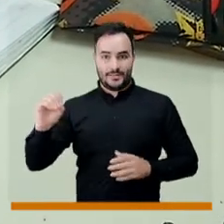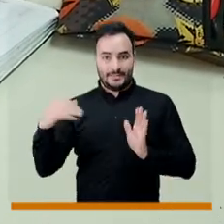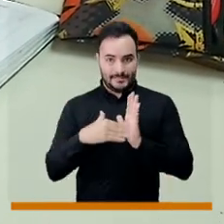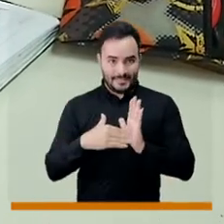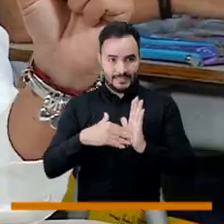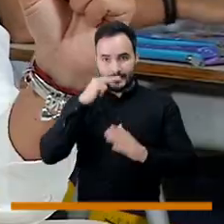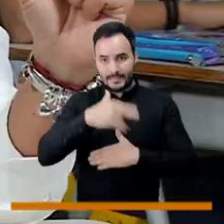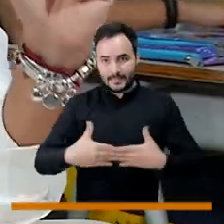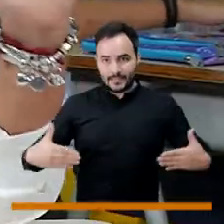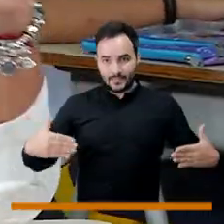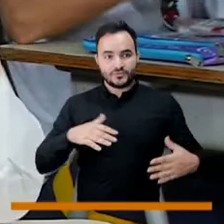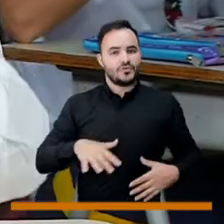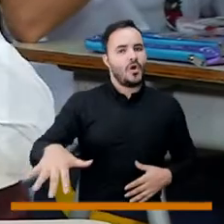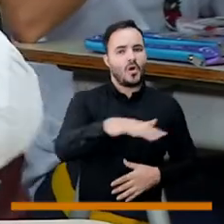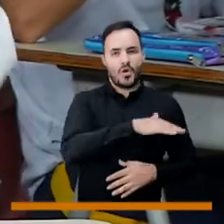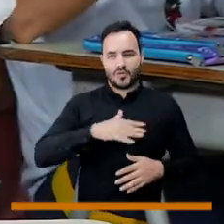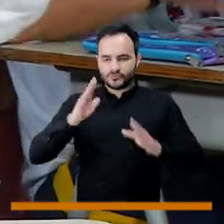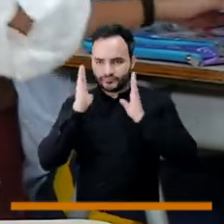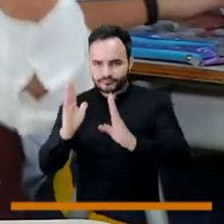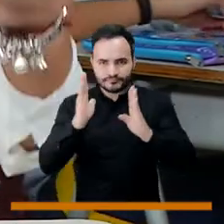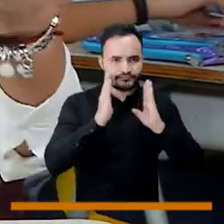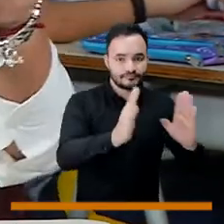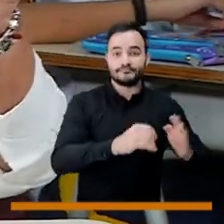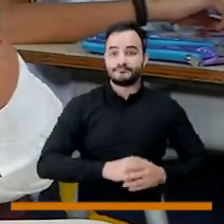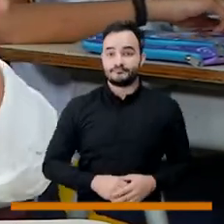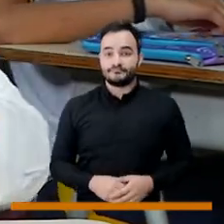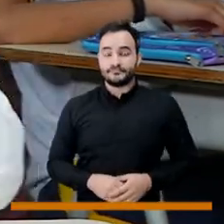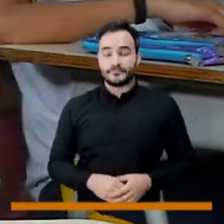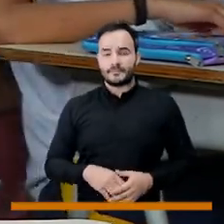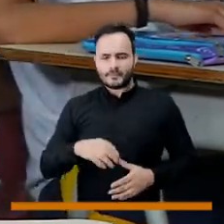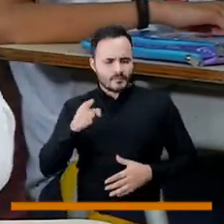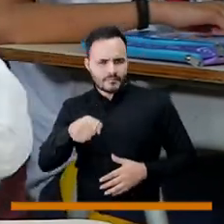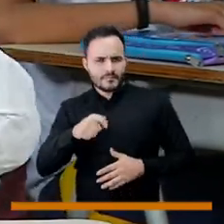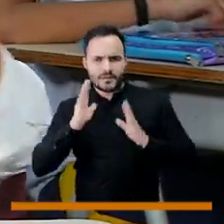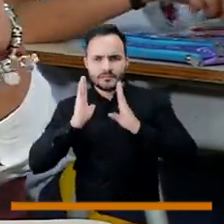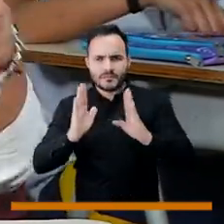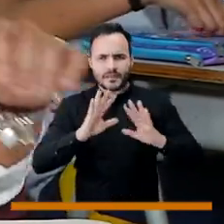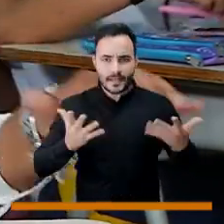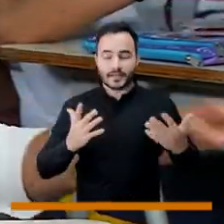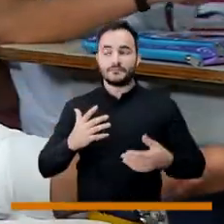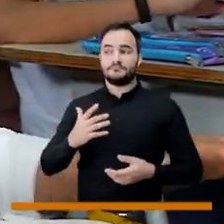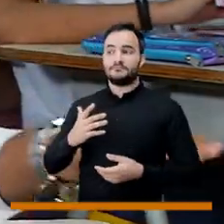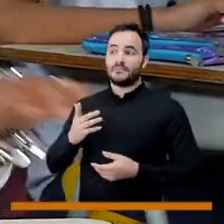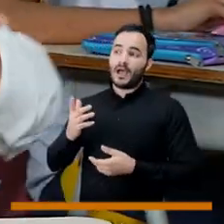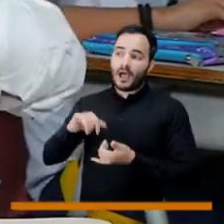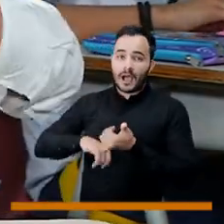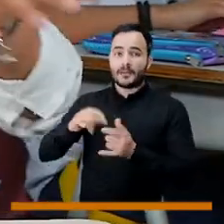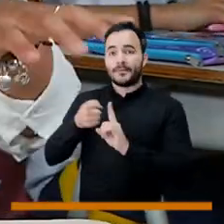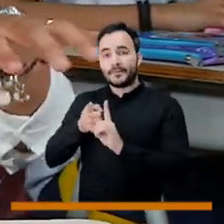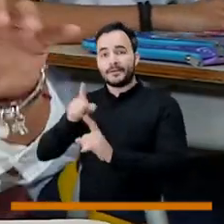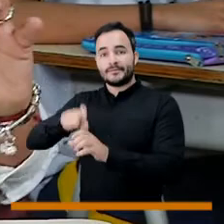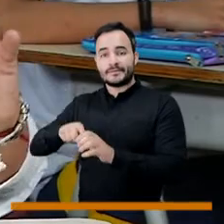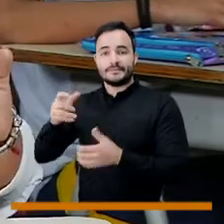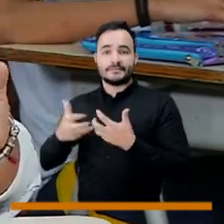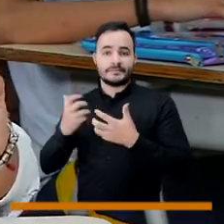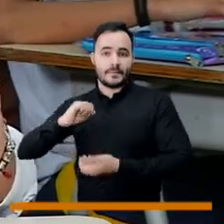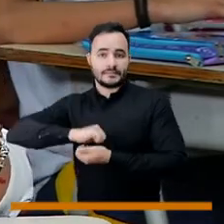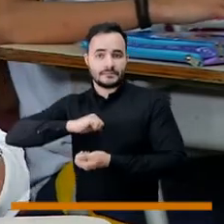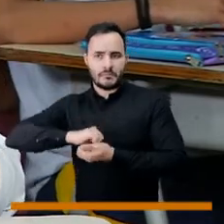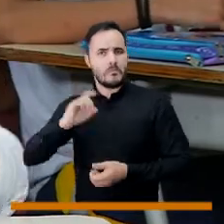250.000 niños universal en medellín es decir no tienen que depender a ningún sisbén